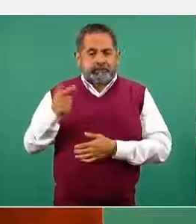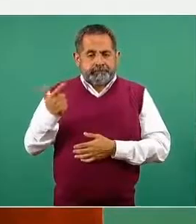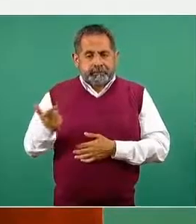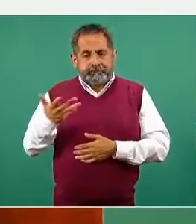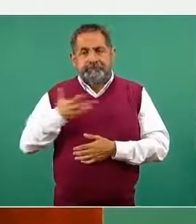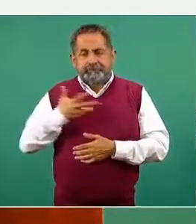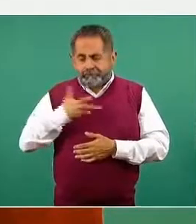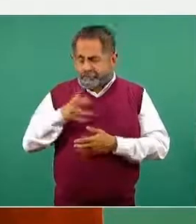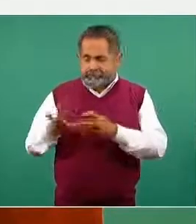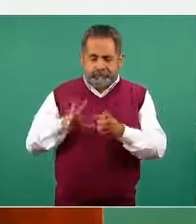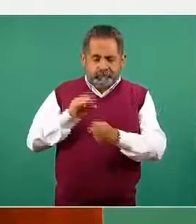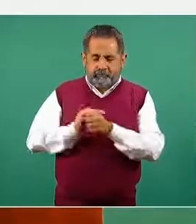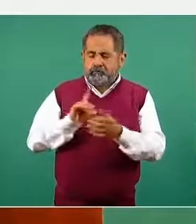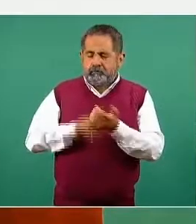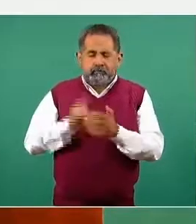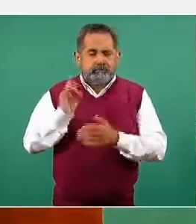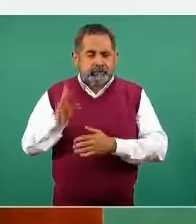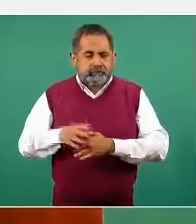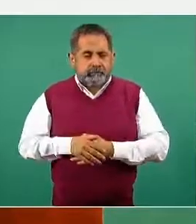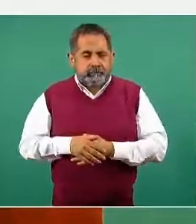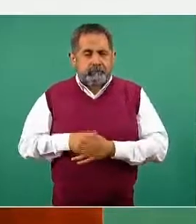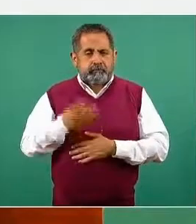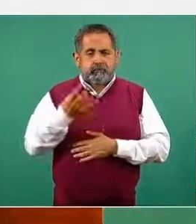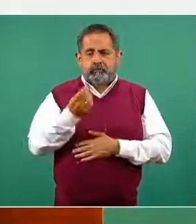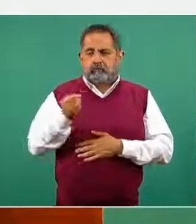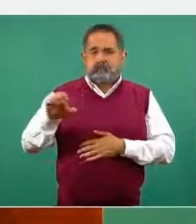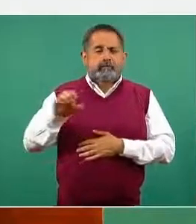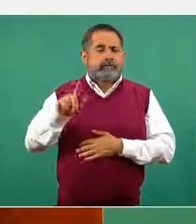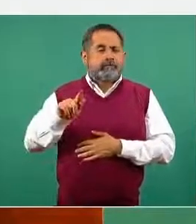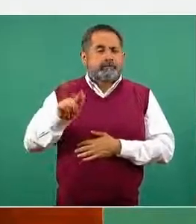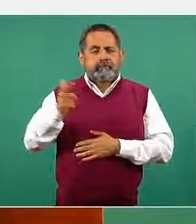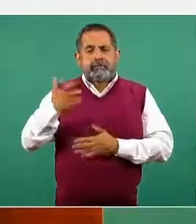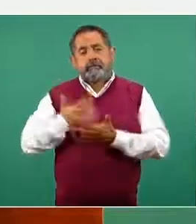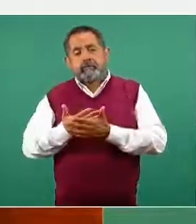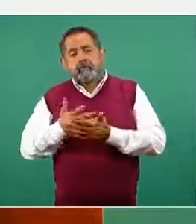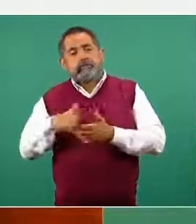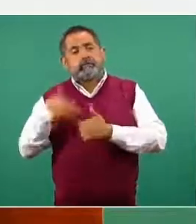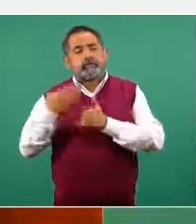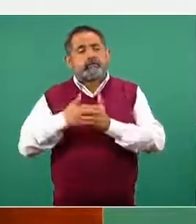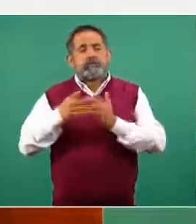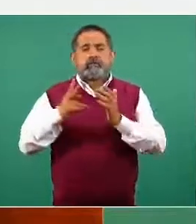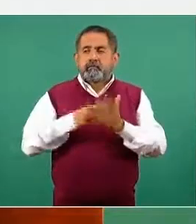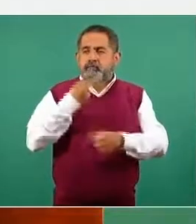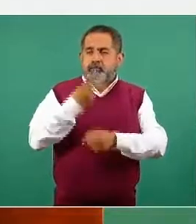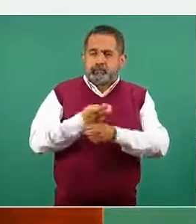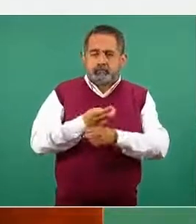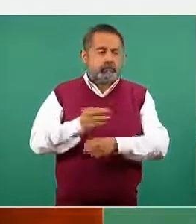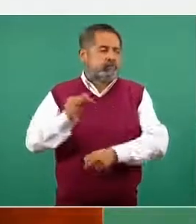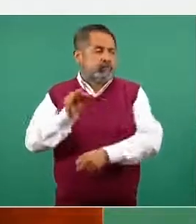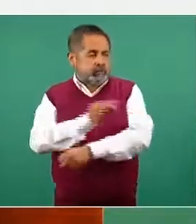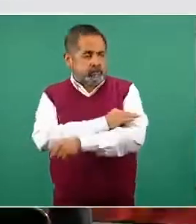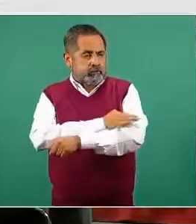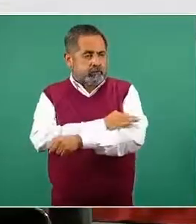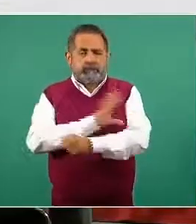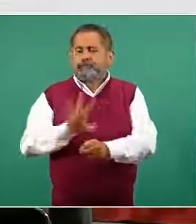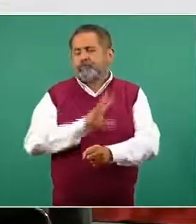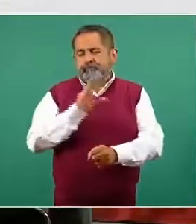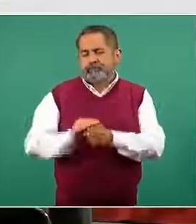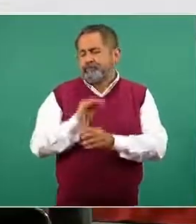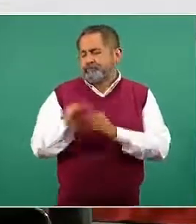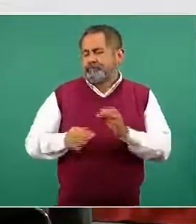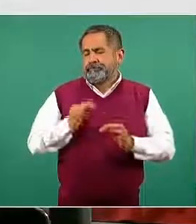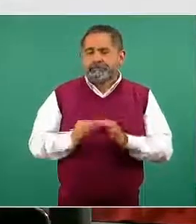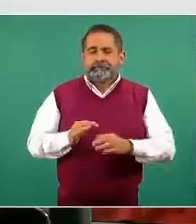480.307 tienen su esquema completo y 977 están en espera de recibir su segunda dosis de vacuna para tener su esquema